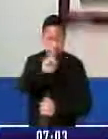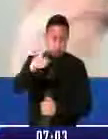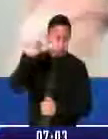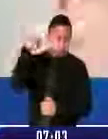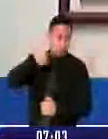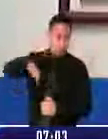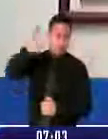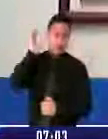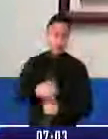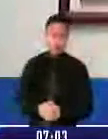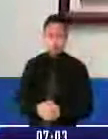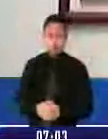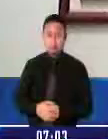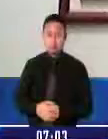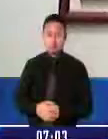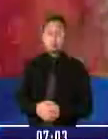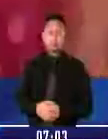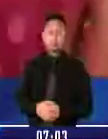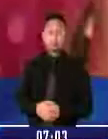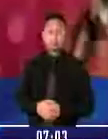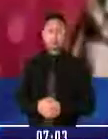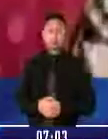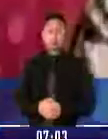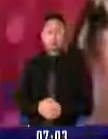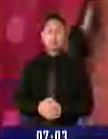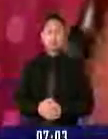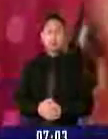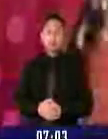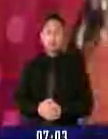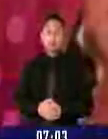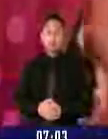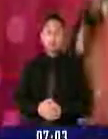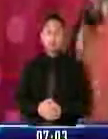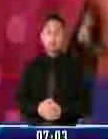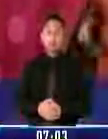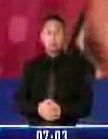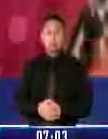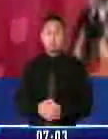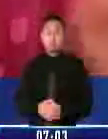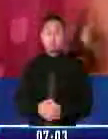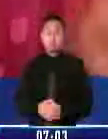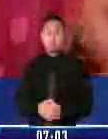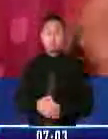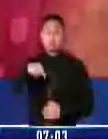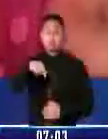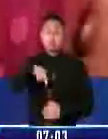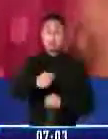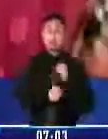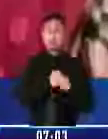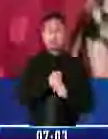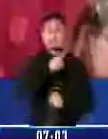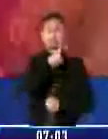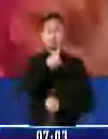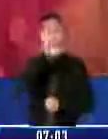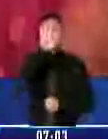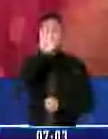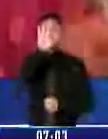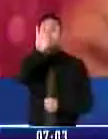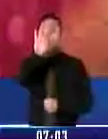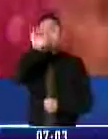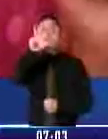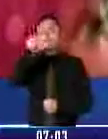violación hasta las 9 meses inclusive. Y por lo tanto, va a tener que regirse como se ha regido desde 1983, cuando